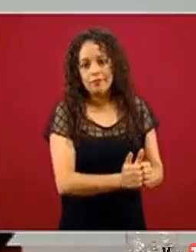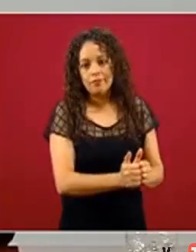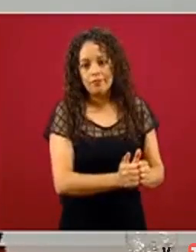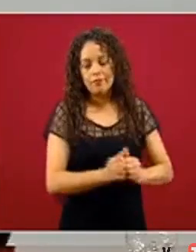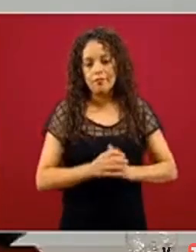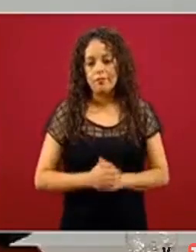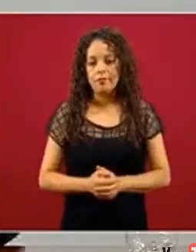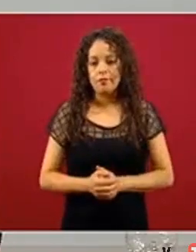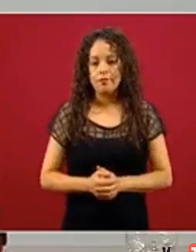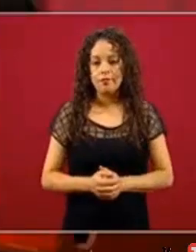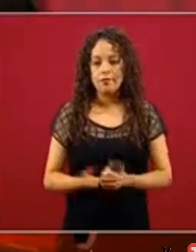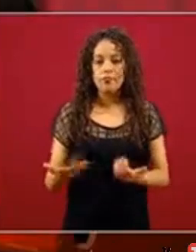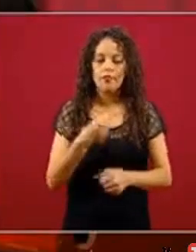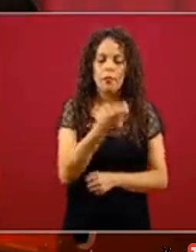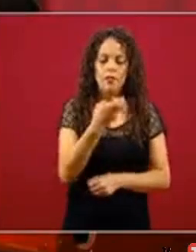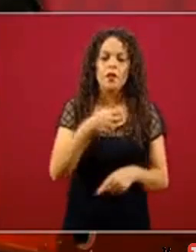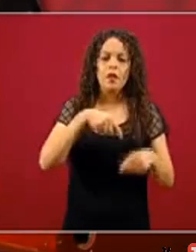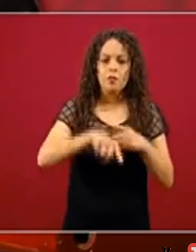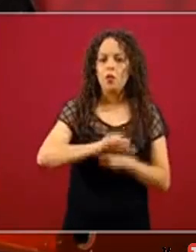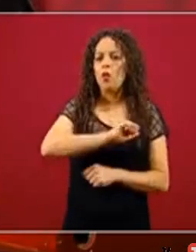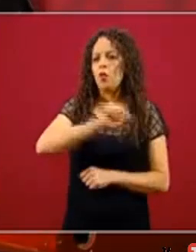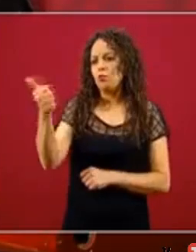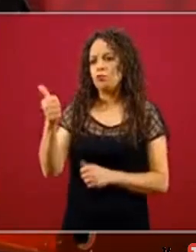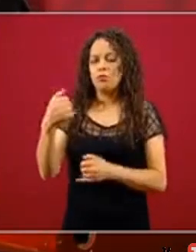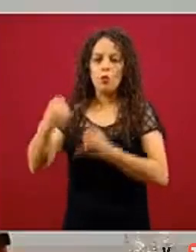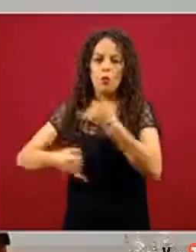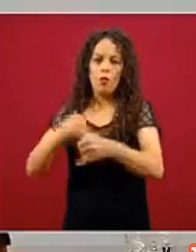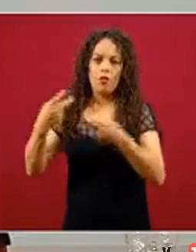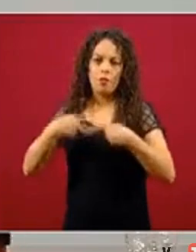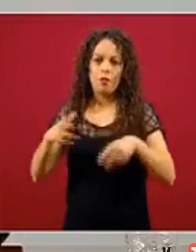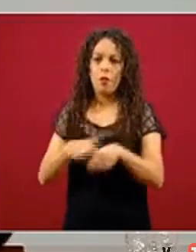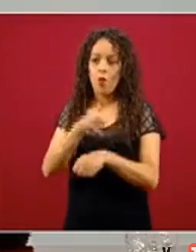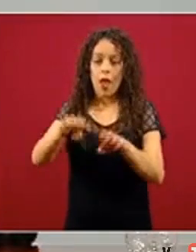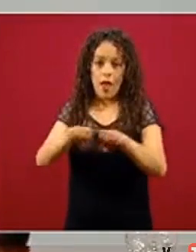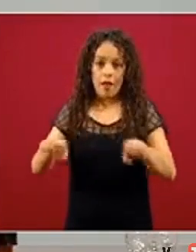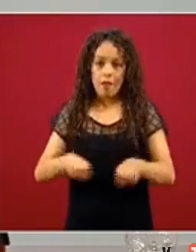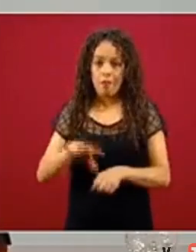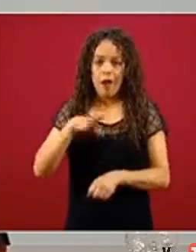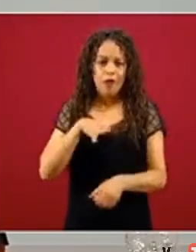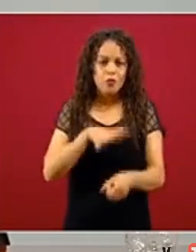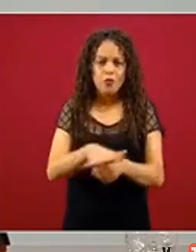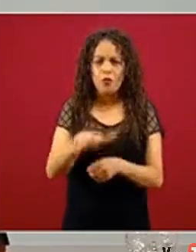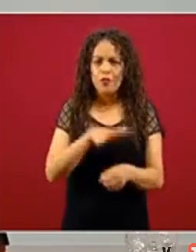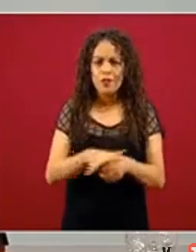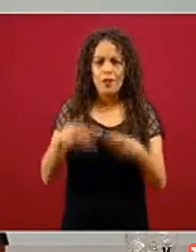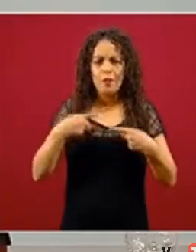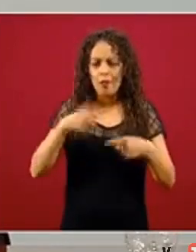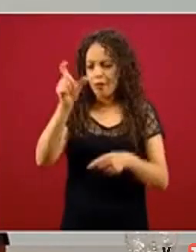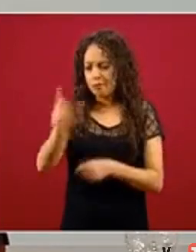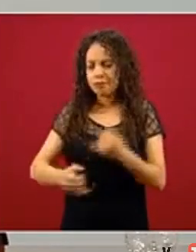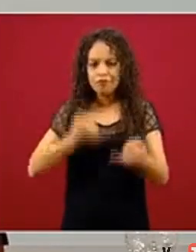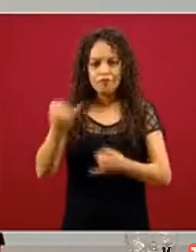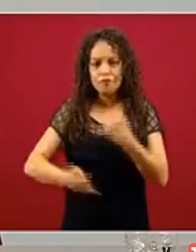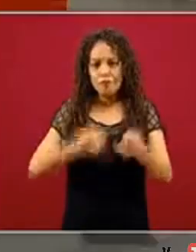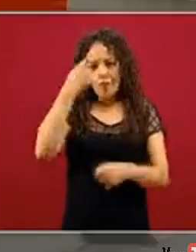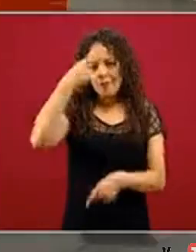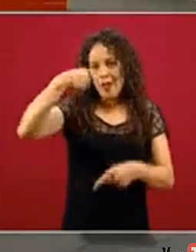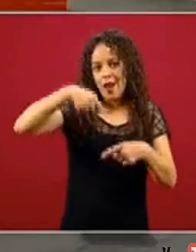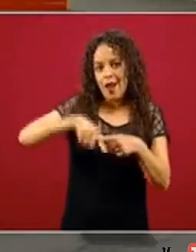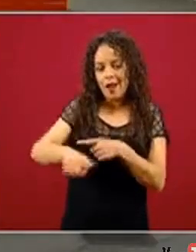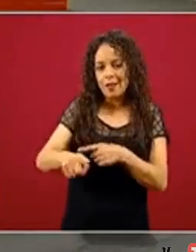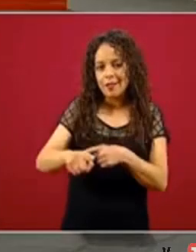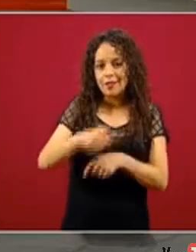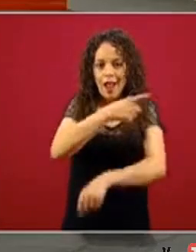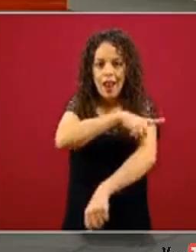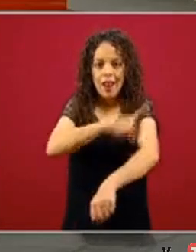Recordemos también que los equipos pues tienen suficientes jugadores como para iniciar la liga como lo tienen